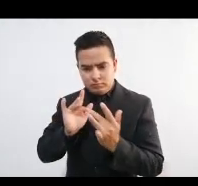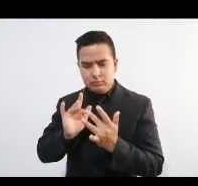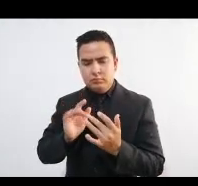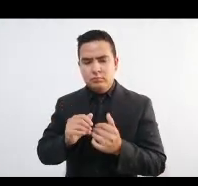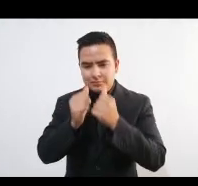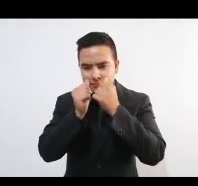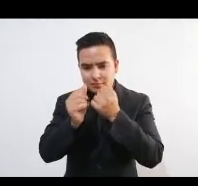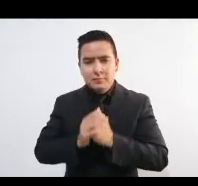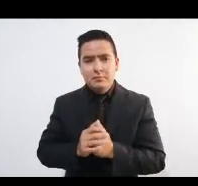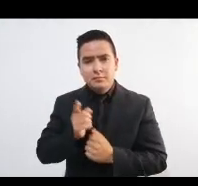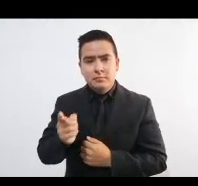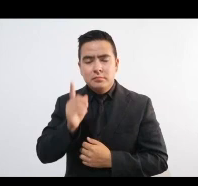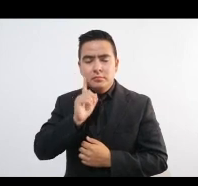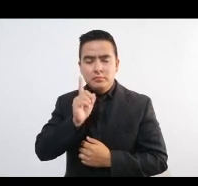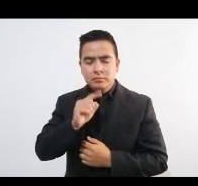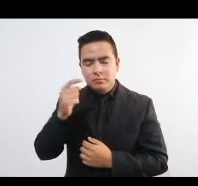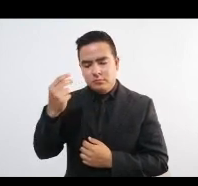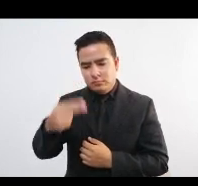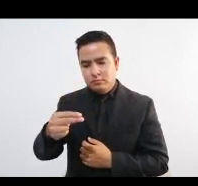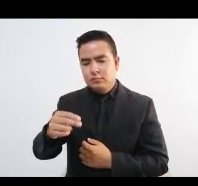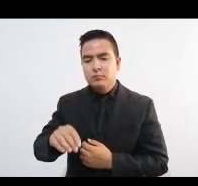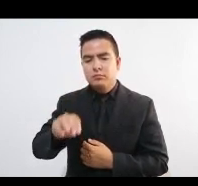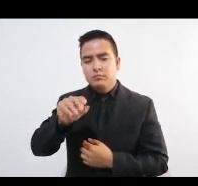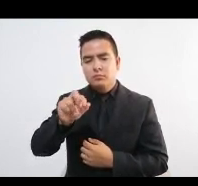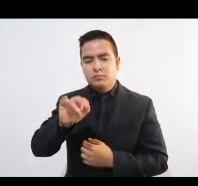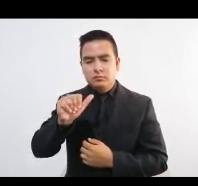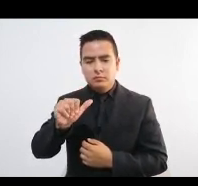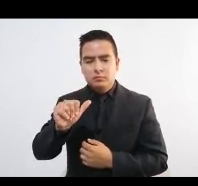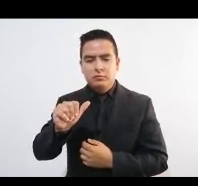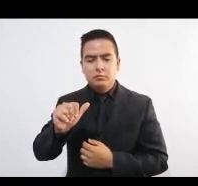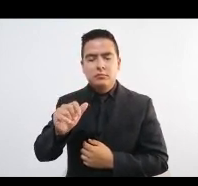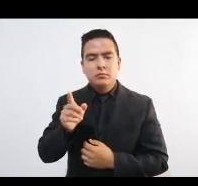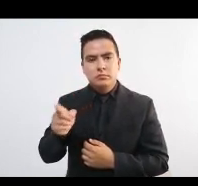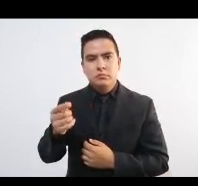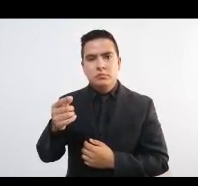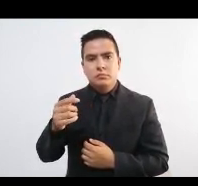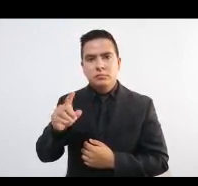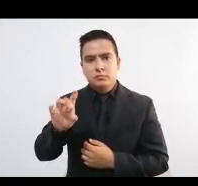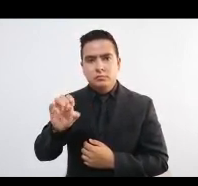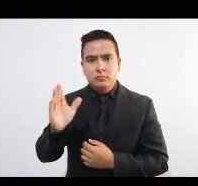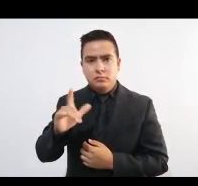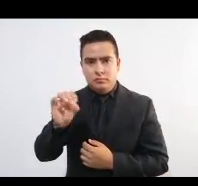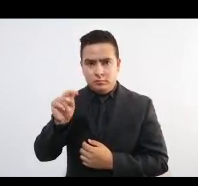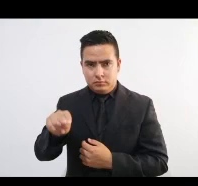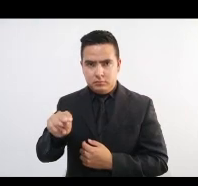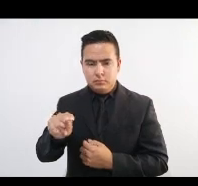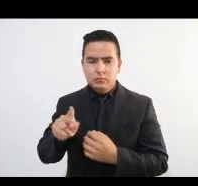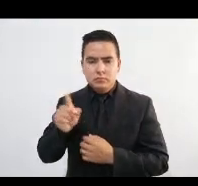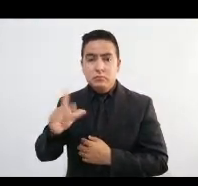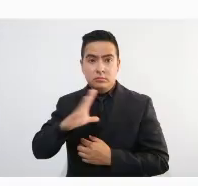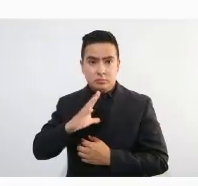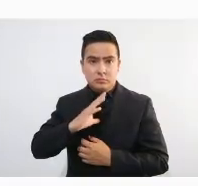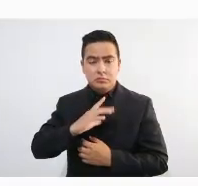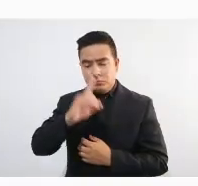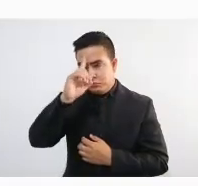esta ocasión, la consejera presidenta, la maestra Gabriela María de León Farías, nos presenta una interesante charla. Vamos con usted, presidenta.